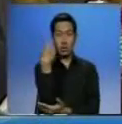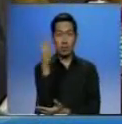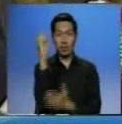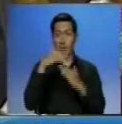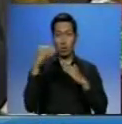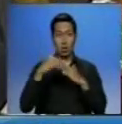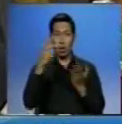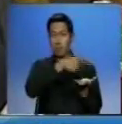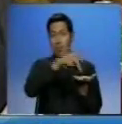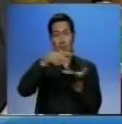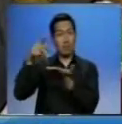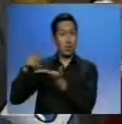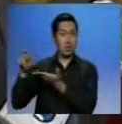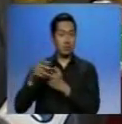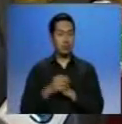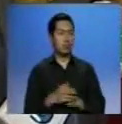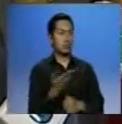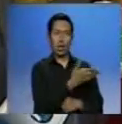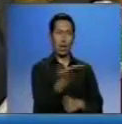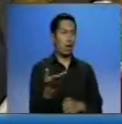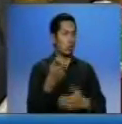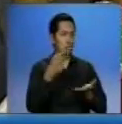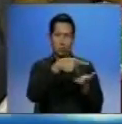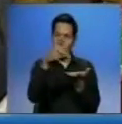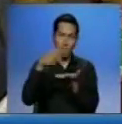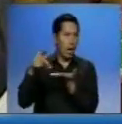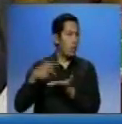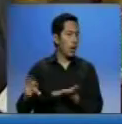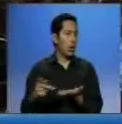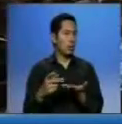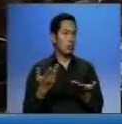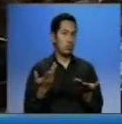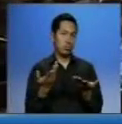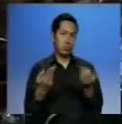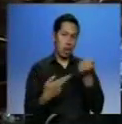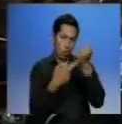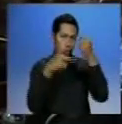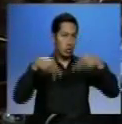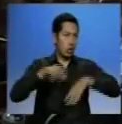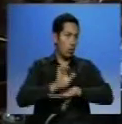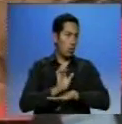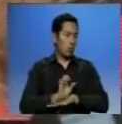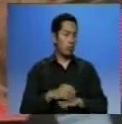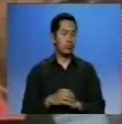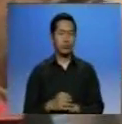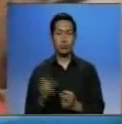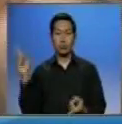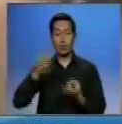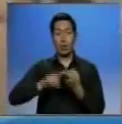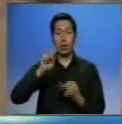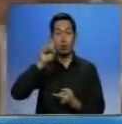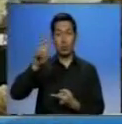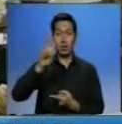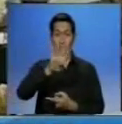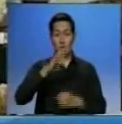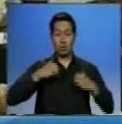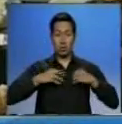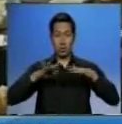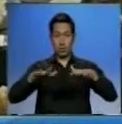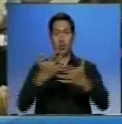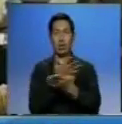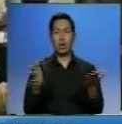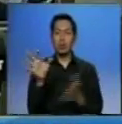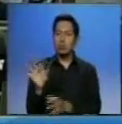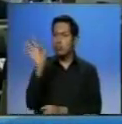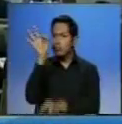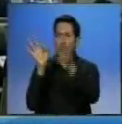que cumplir pagando o devolviendo esos recursos al Estado ecuatoriano. Hasta el 24 de septiembre, la Comisión de Justicia deberá identificar a